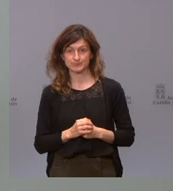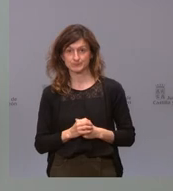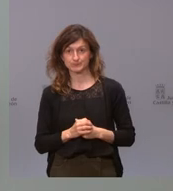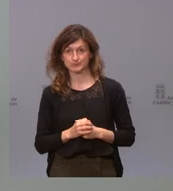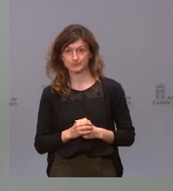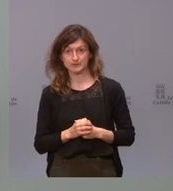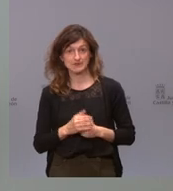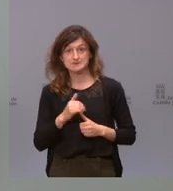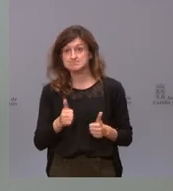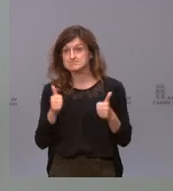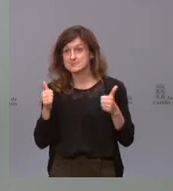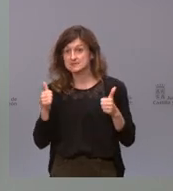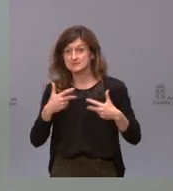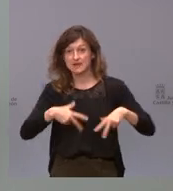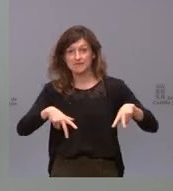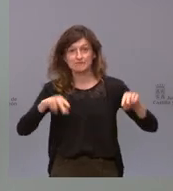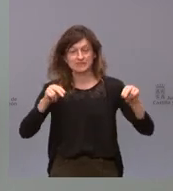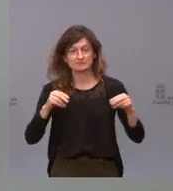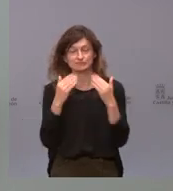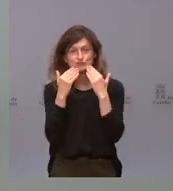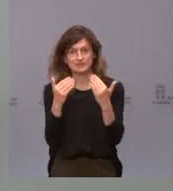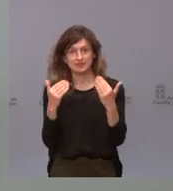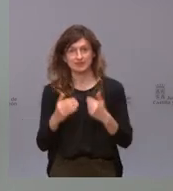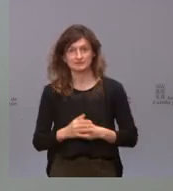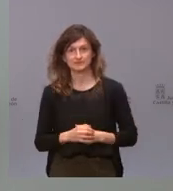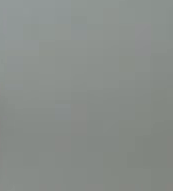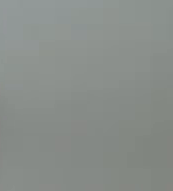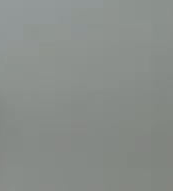pues si no hay nada más aquí concluimos muchas gracias